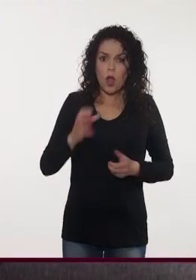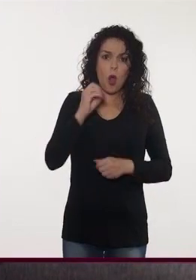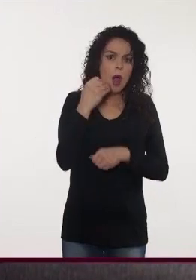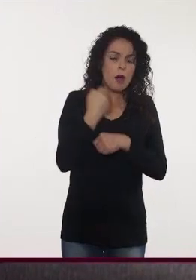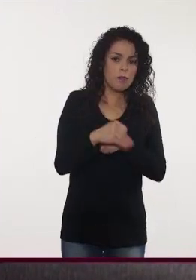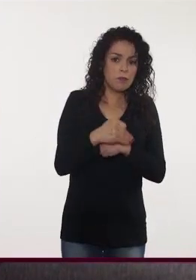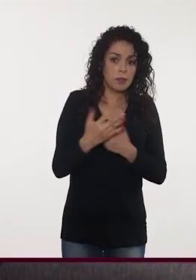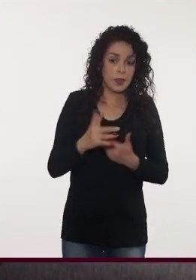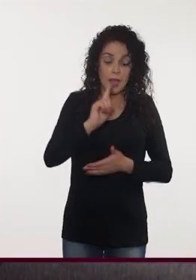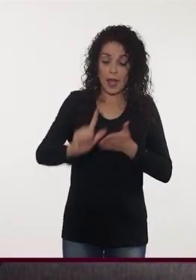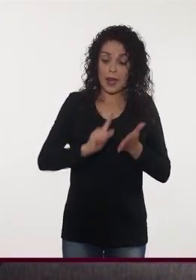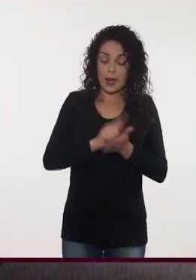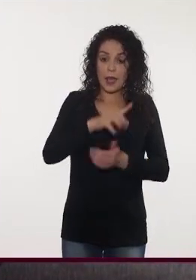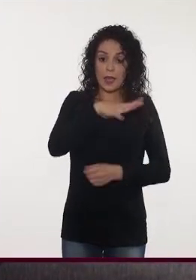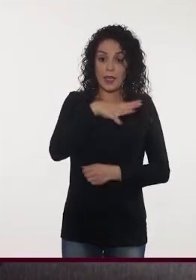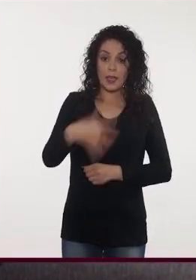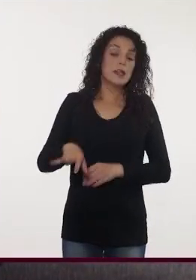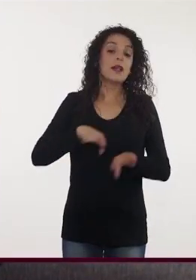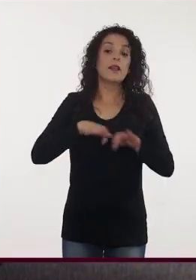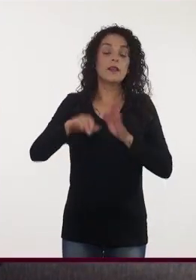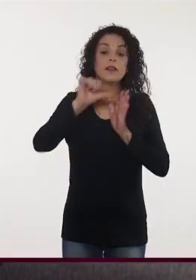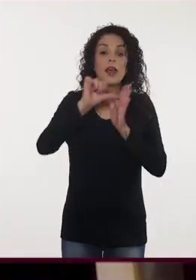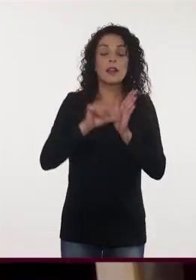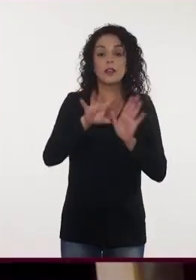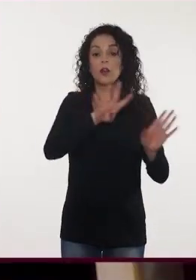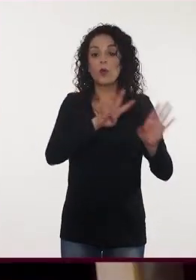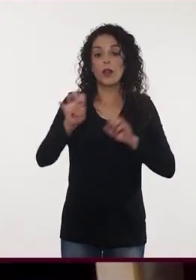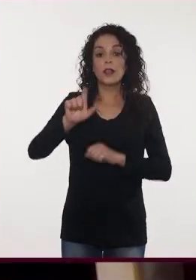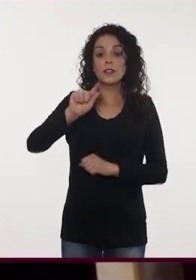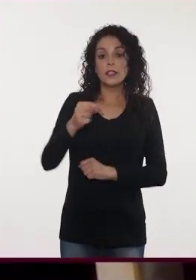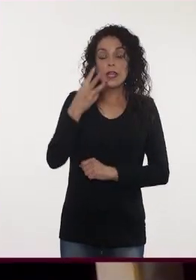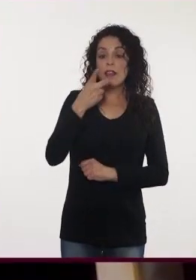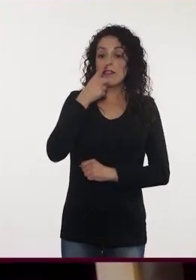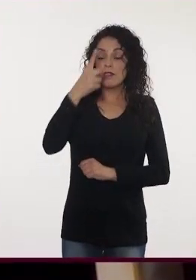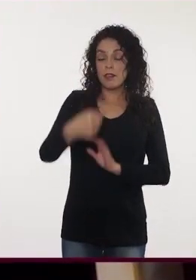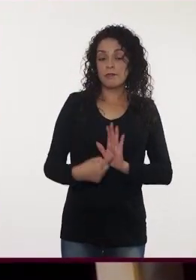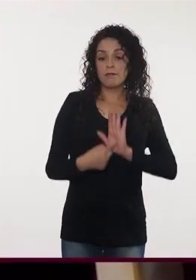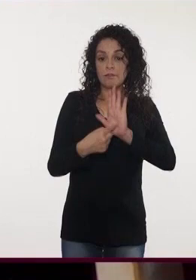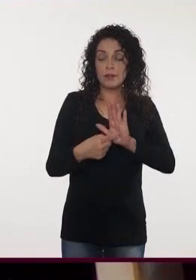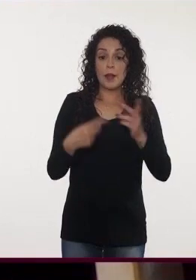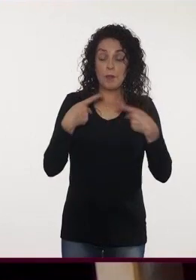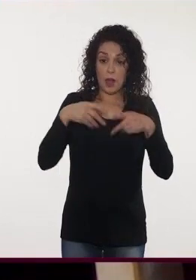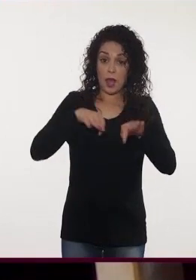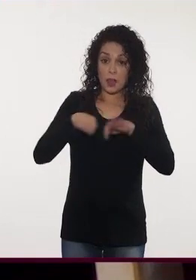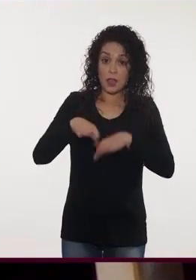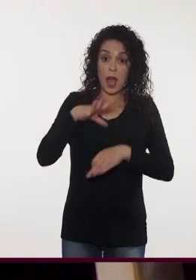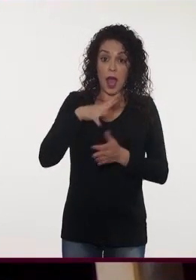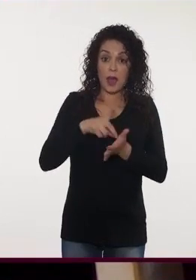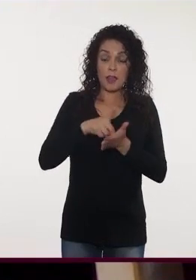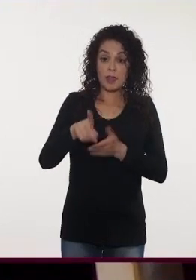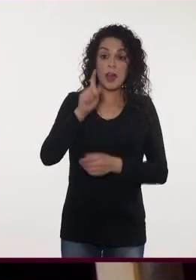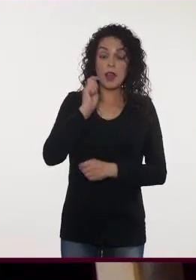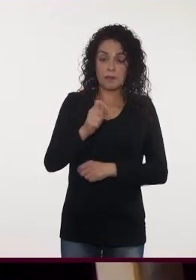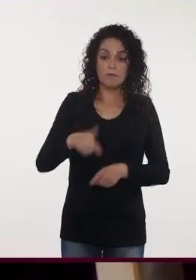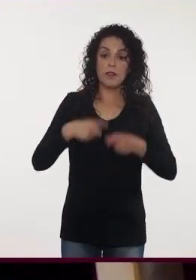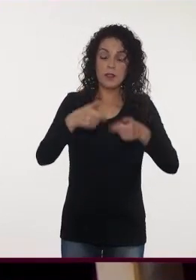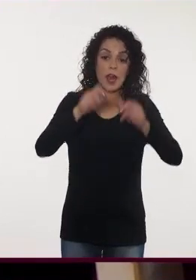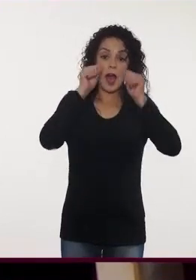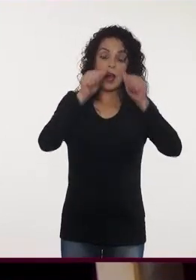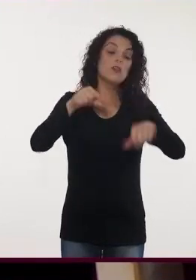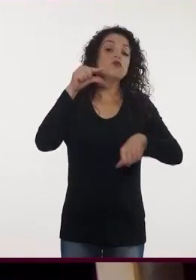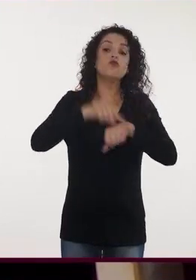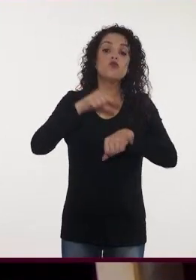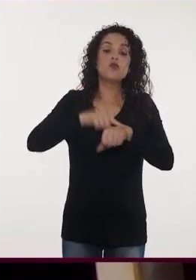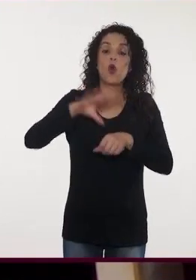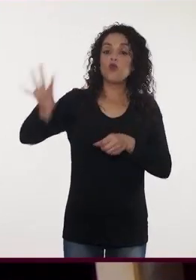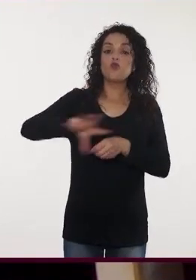del Trabajo, en su artículo 473, establece que la persona trabajadora tiene derecho a la asistencia médica con